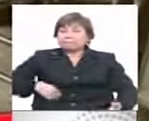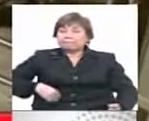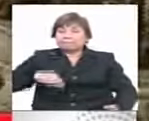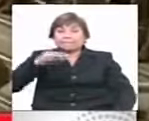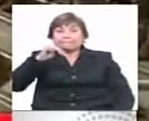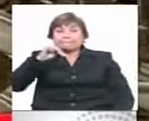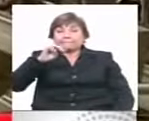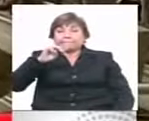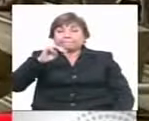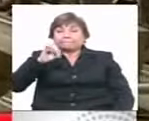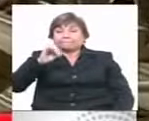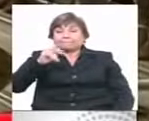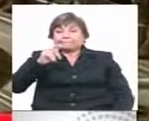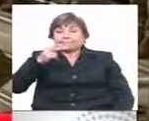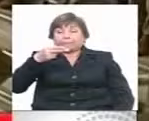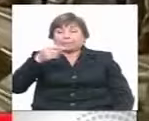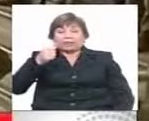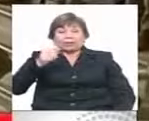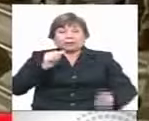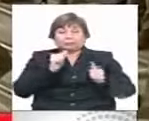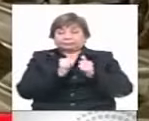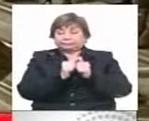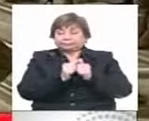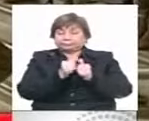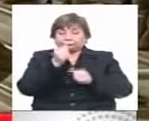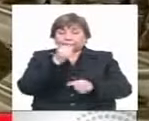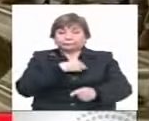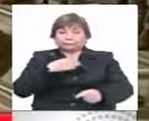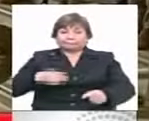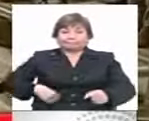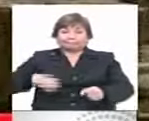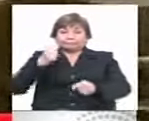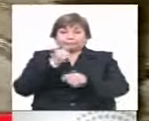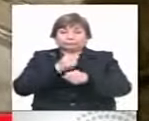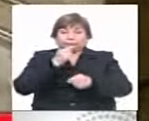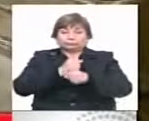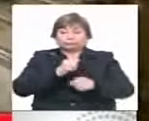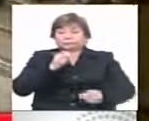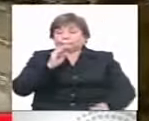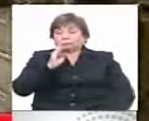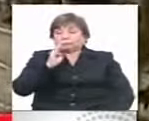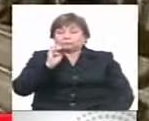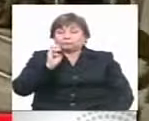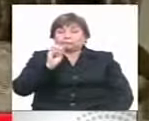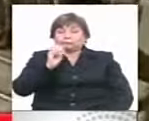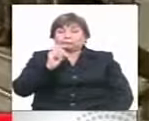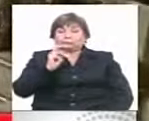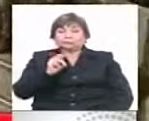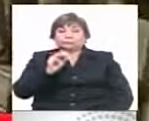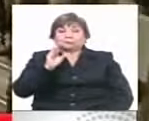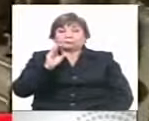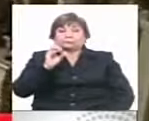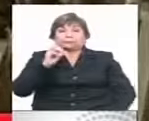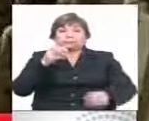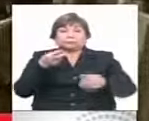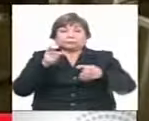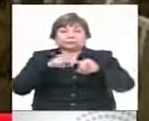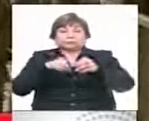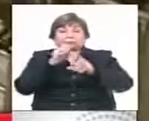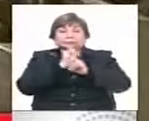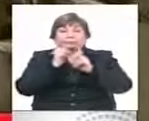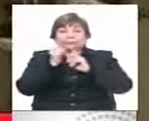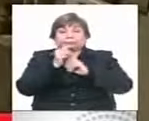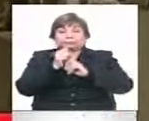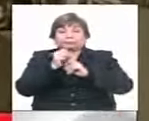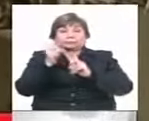También en compañía de la ministra de Trabajo, Betsy Chávez, y también la ministra de Desarrollo e Inclusión Social,